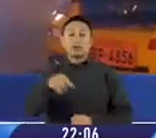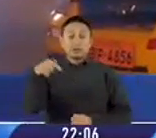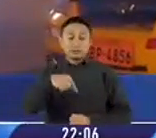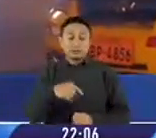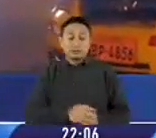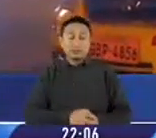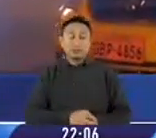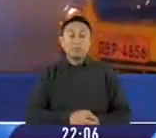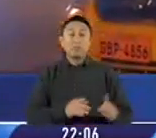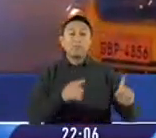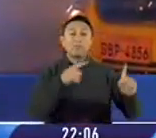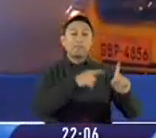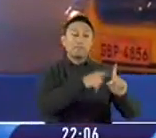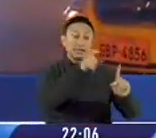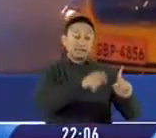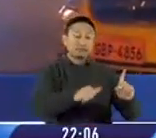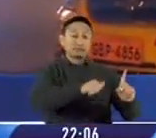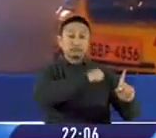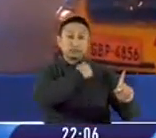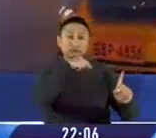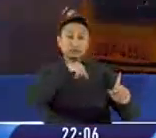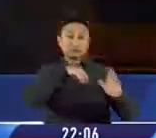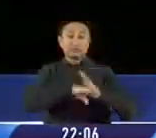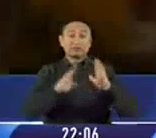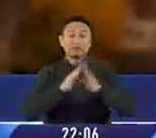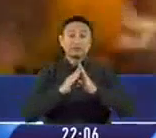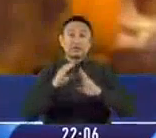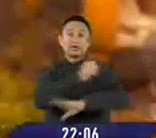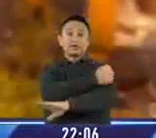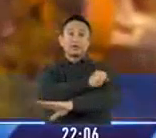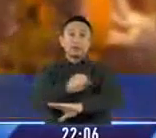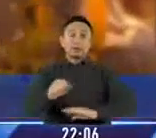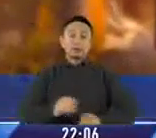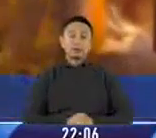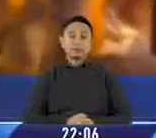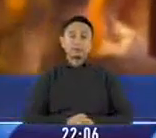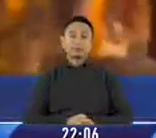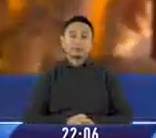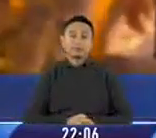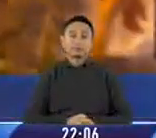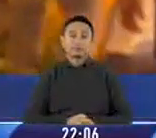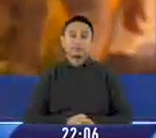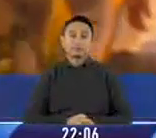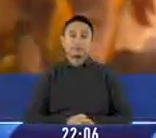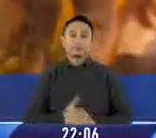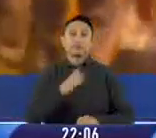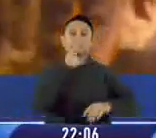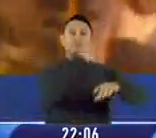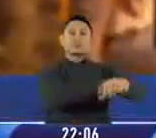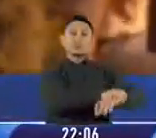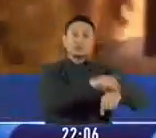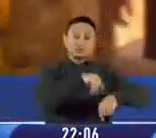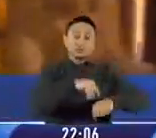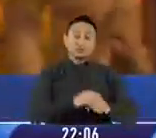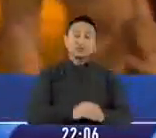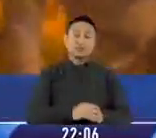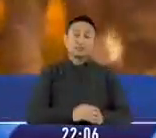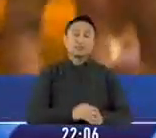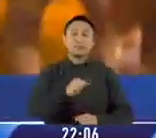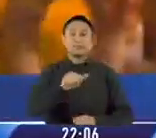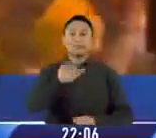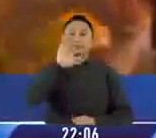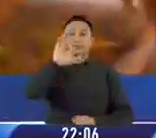secuestro exprés, un secuestro en una urbanización en San Borondón. La captura se produjo en la ciudadela